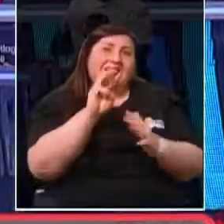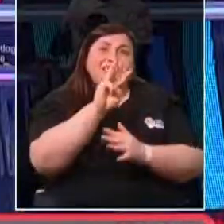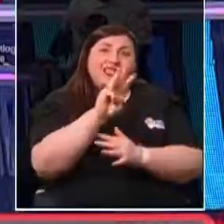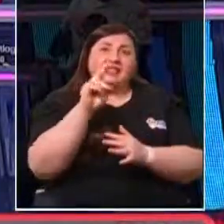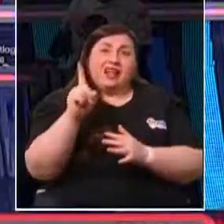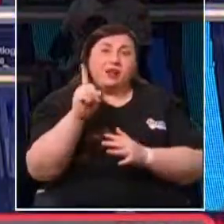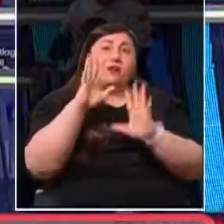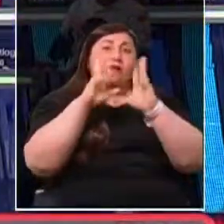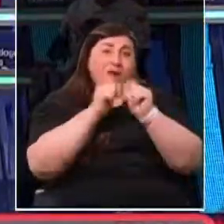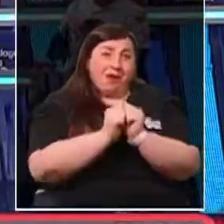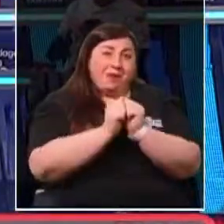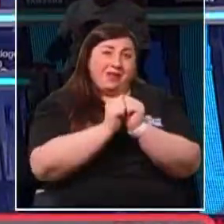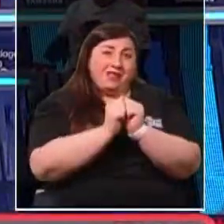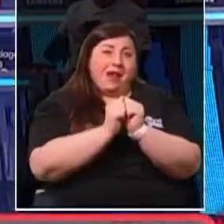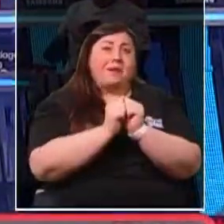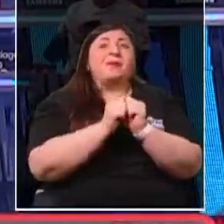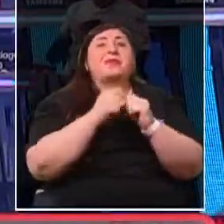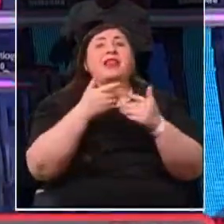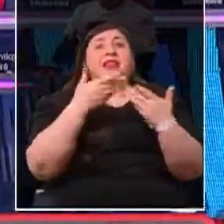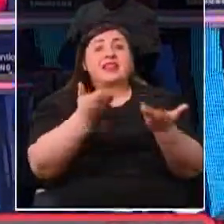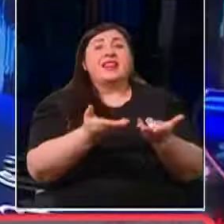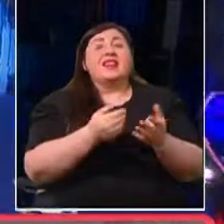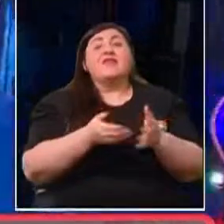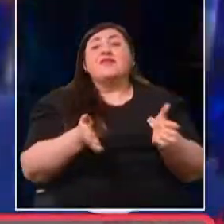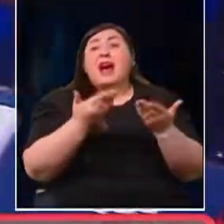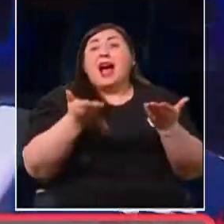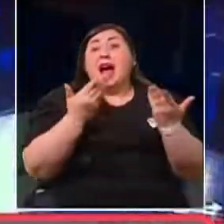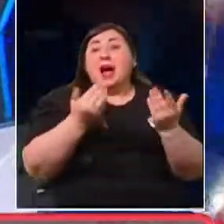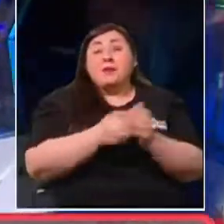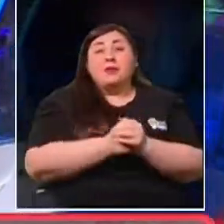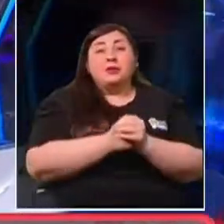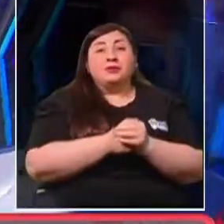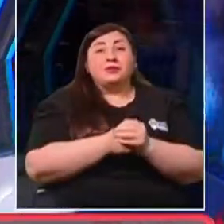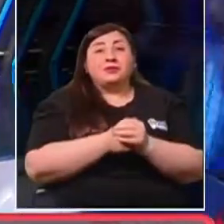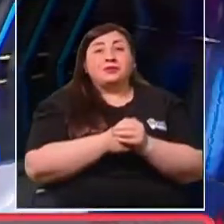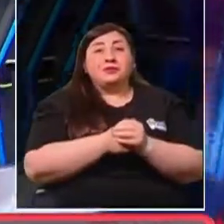31 familias. Ahí les paso. Vamos, don Francisco. Vamos, Francisco.